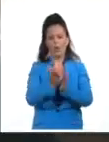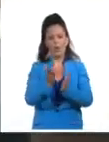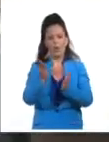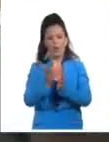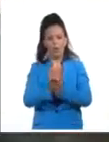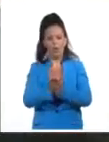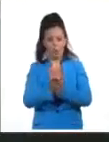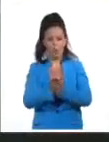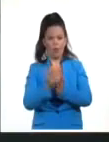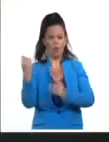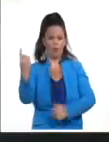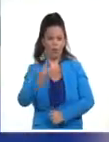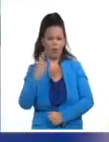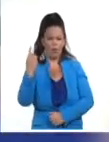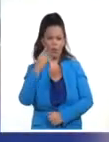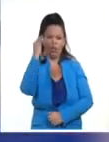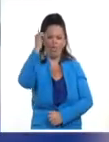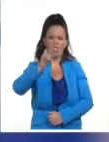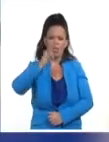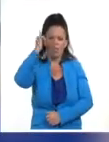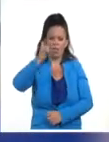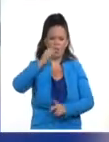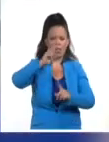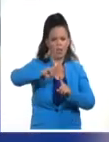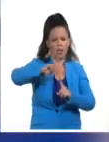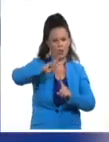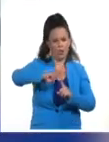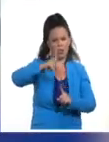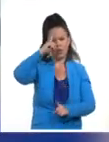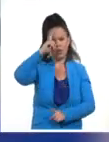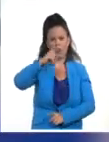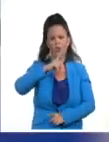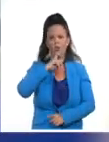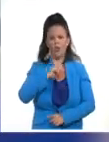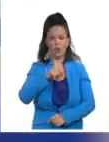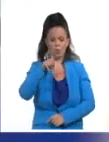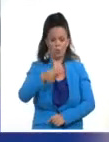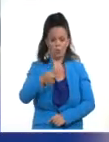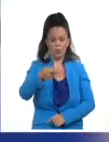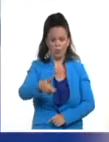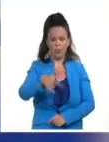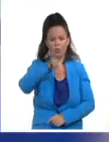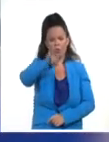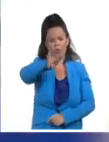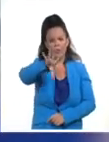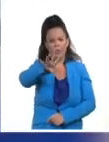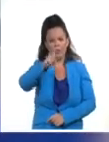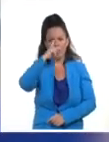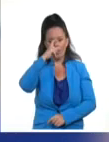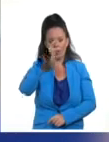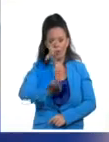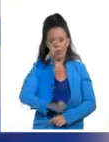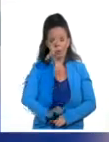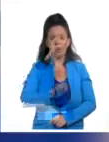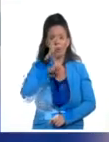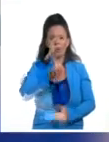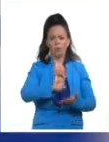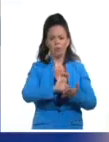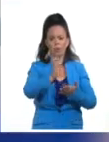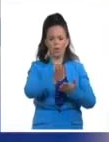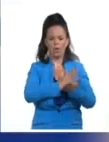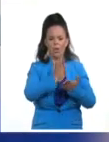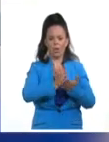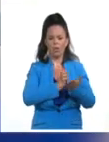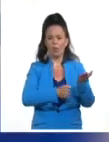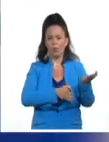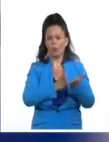por mencionar dos ejemplos. A las puertas del aniversario 95 del natalicio del escritor, sus libros viven con la misma fuerza que el Gabo